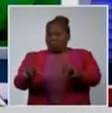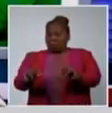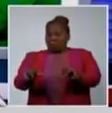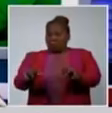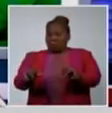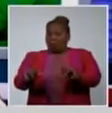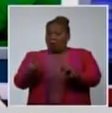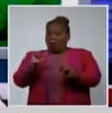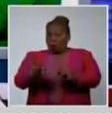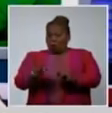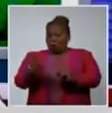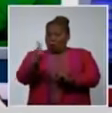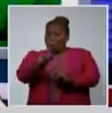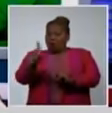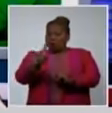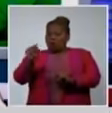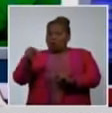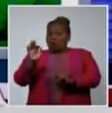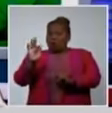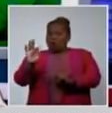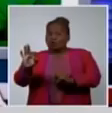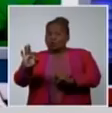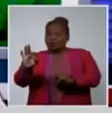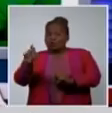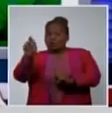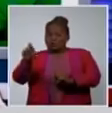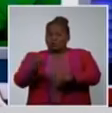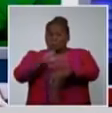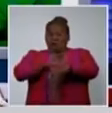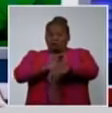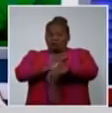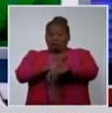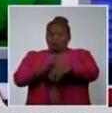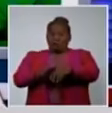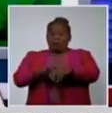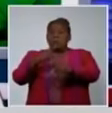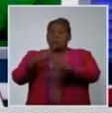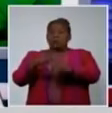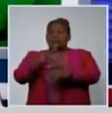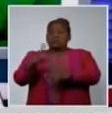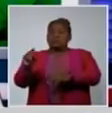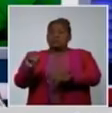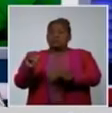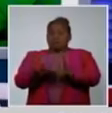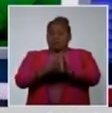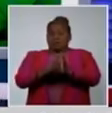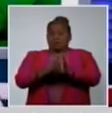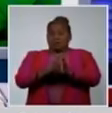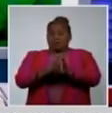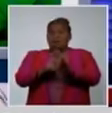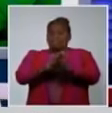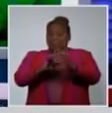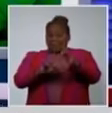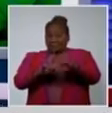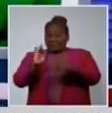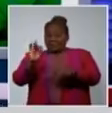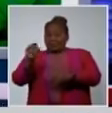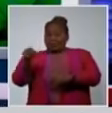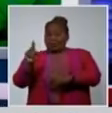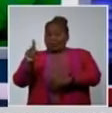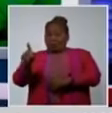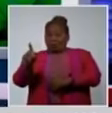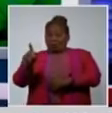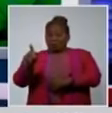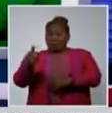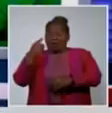algo denso como 8% mil habitantes sólo superada por matanza de siete como tantos tienen un control de la